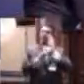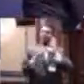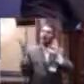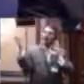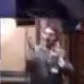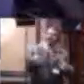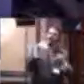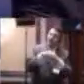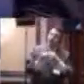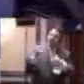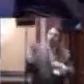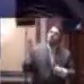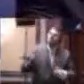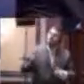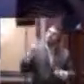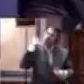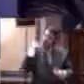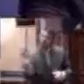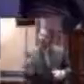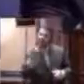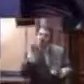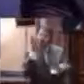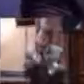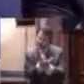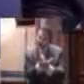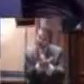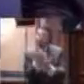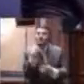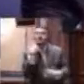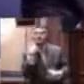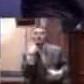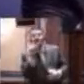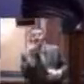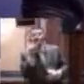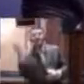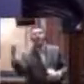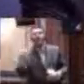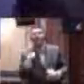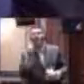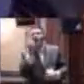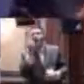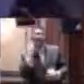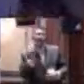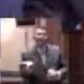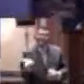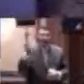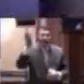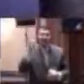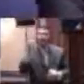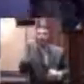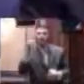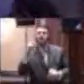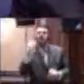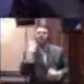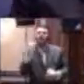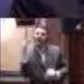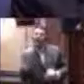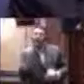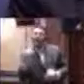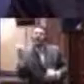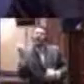no cubrieron el mínimo de votación que la ley exige para mantenerse como